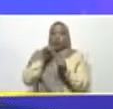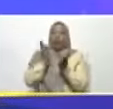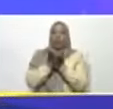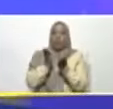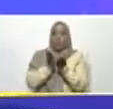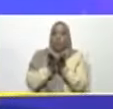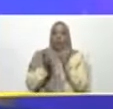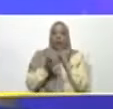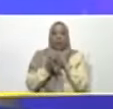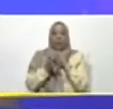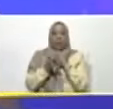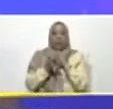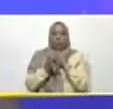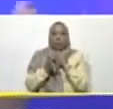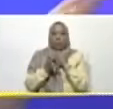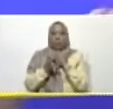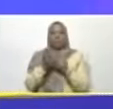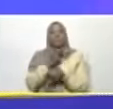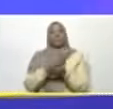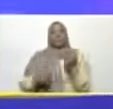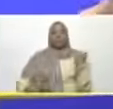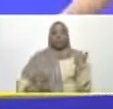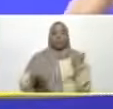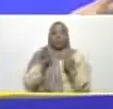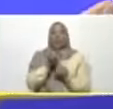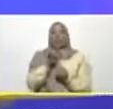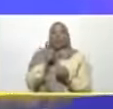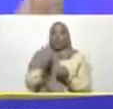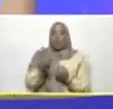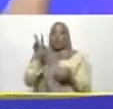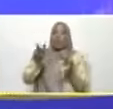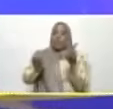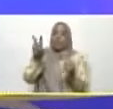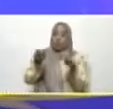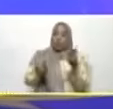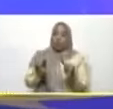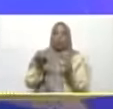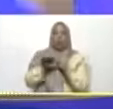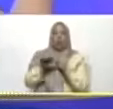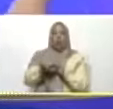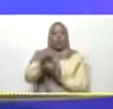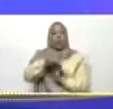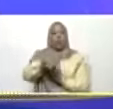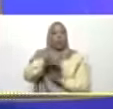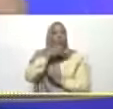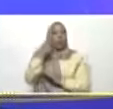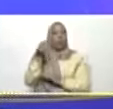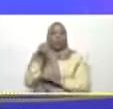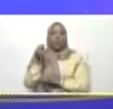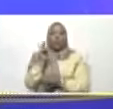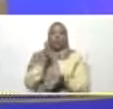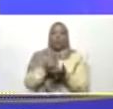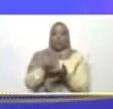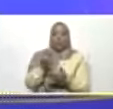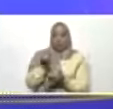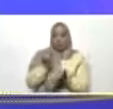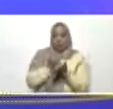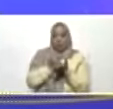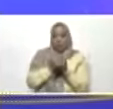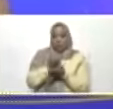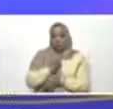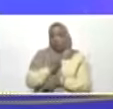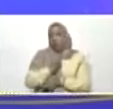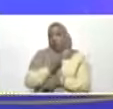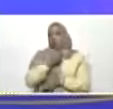escuelas técnicas presidente 24 expresiones donde los muchachos se sienten identificados en lo que